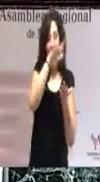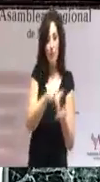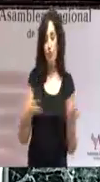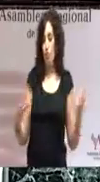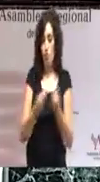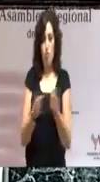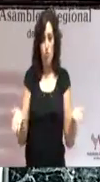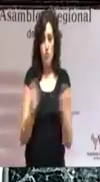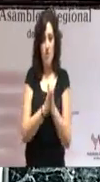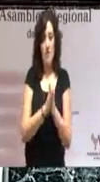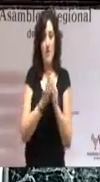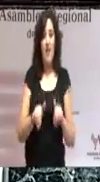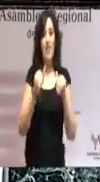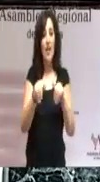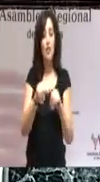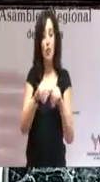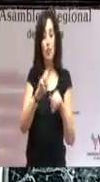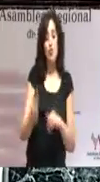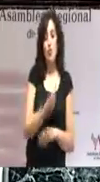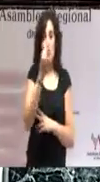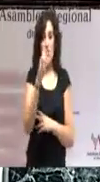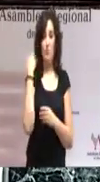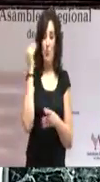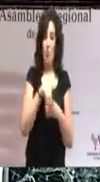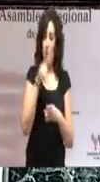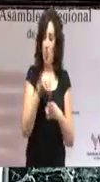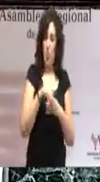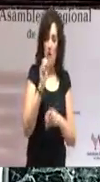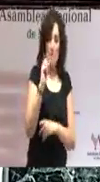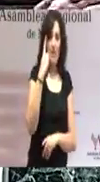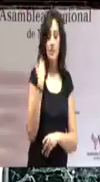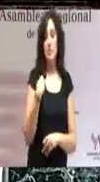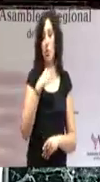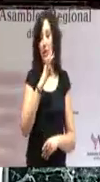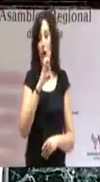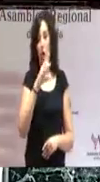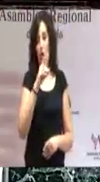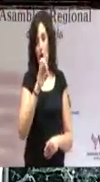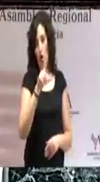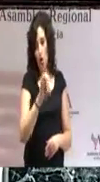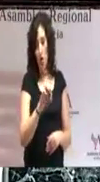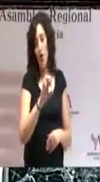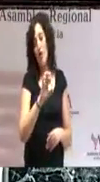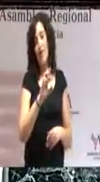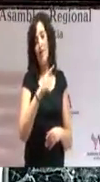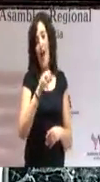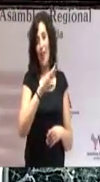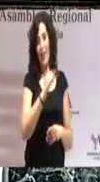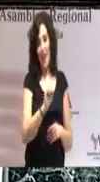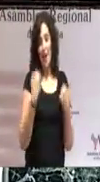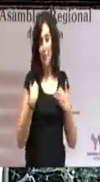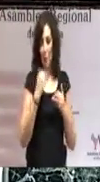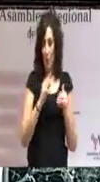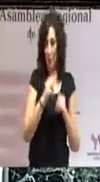conjuntamente con el candidato número 1 y más votado, que fue Teodoro García en las pasadas elecciones, y lo que vienen a